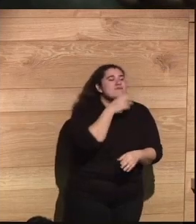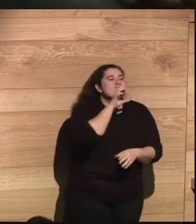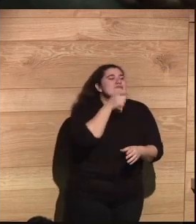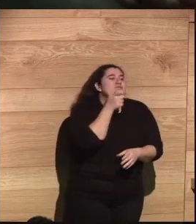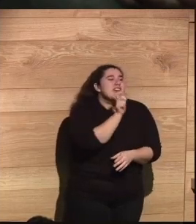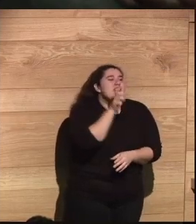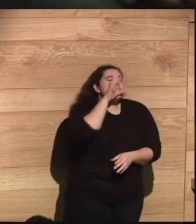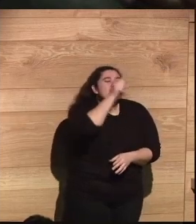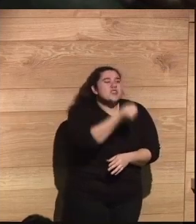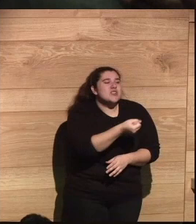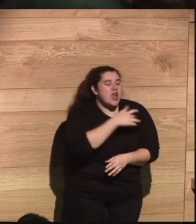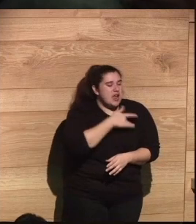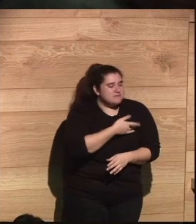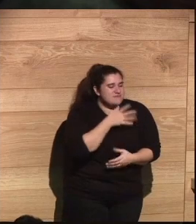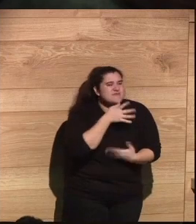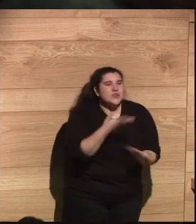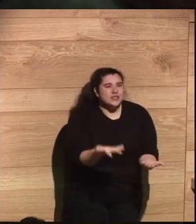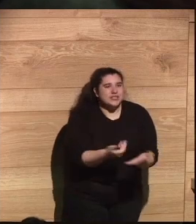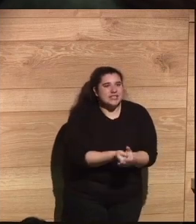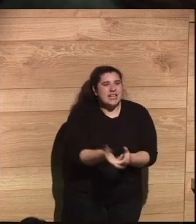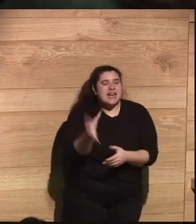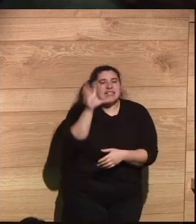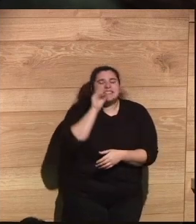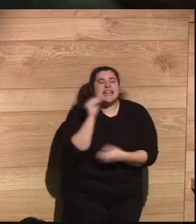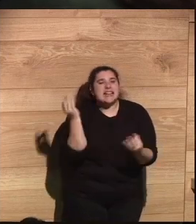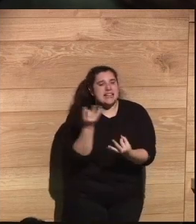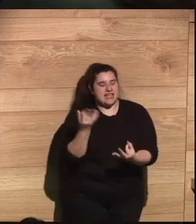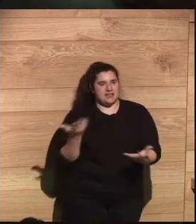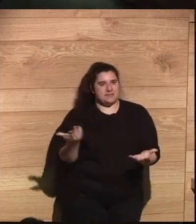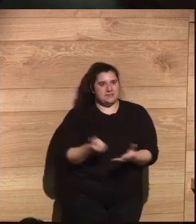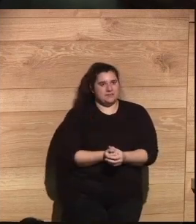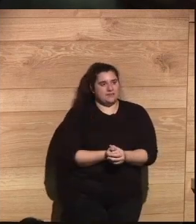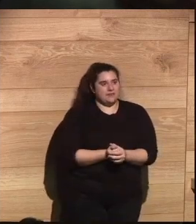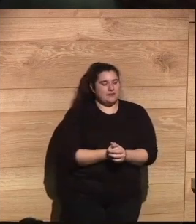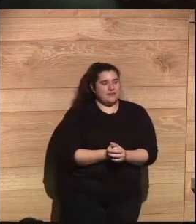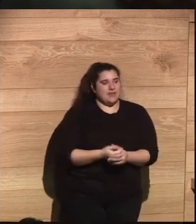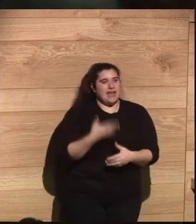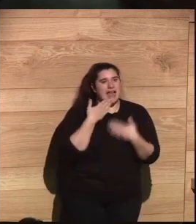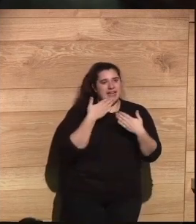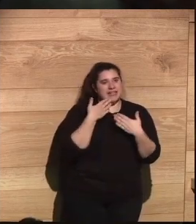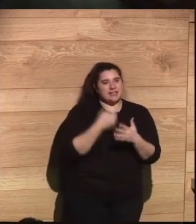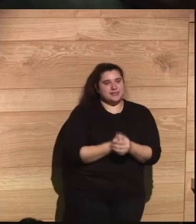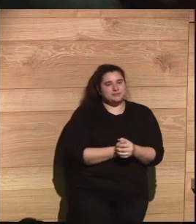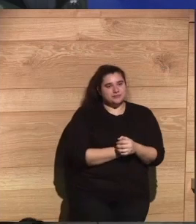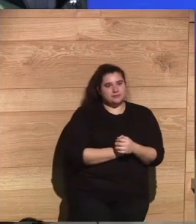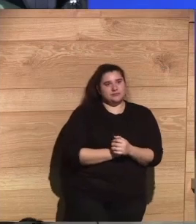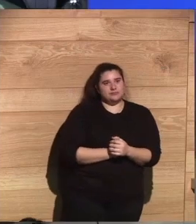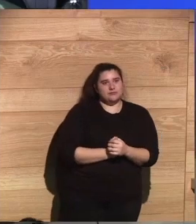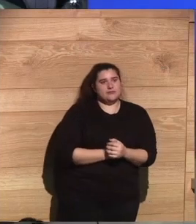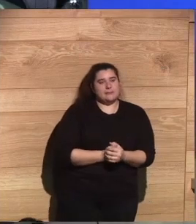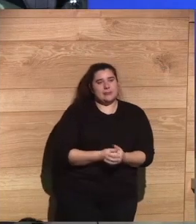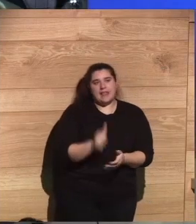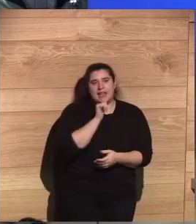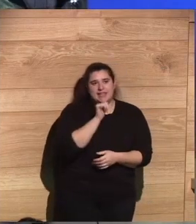qué quieres que entienda yo cuando lo escucho? Háblenos del amor, profesor. Muchas gracias. Madre mía.